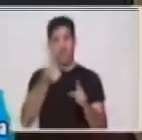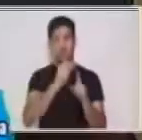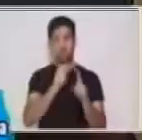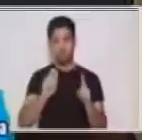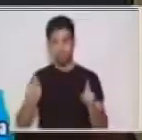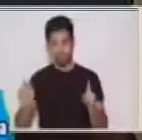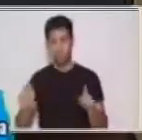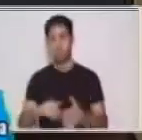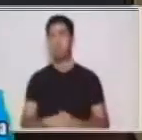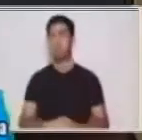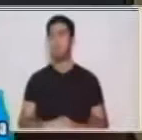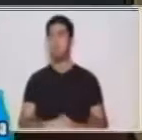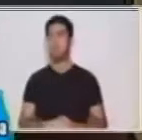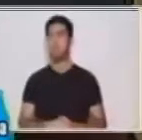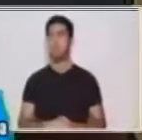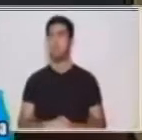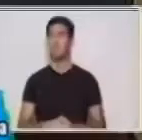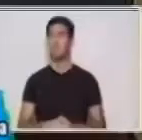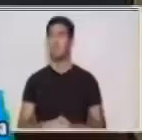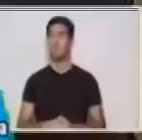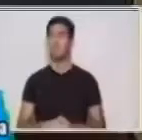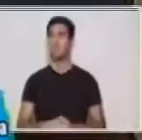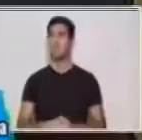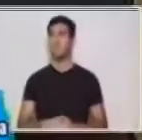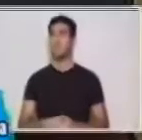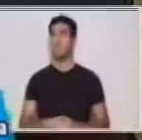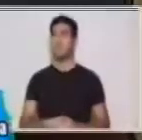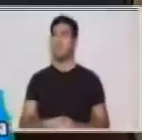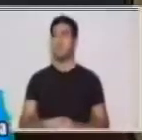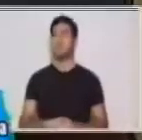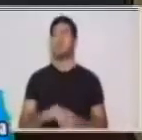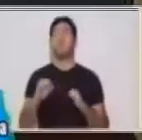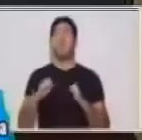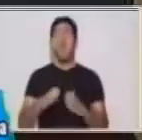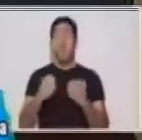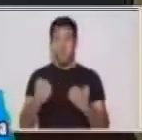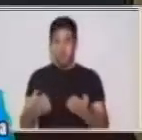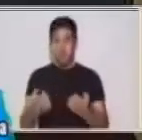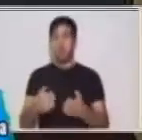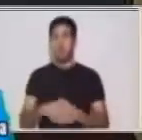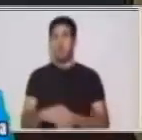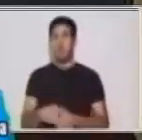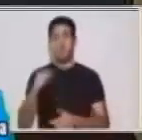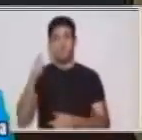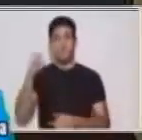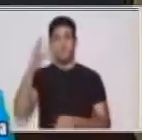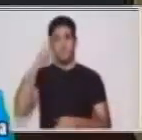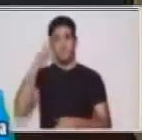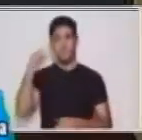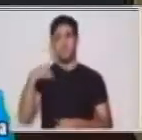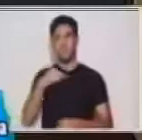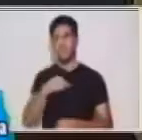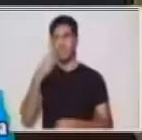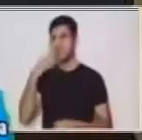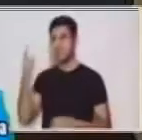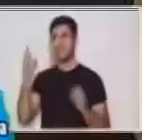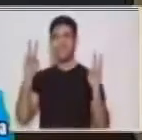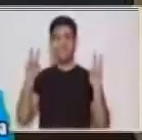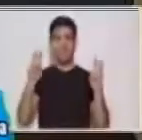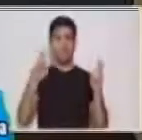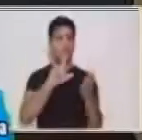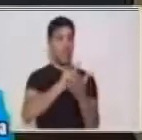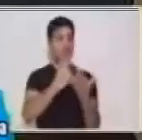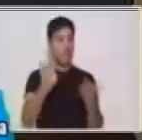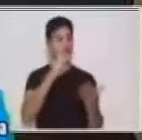brotan casi sin esfuerzo. Significa que ¿se recuerdan cuando vimos lo de la lectura? Así